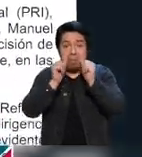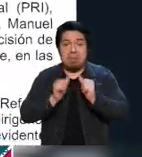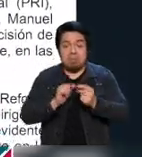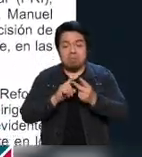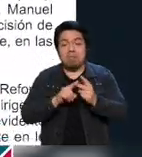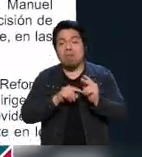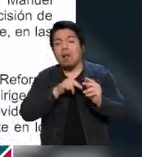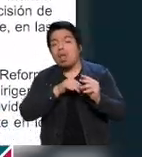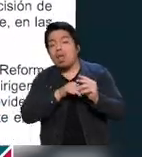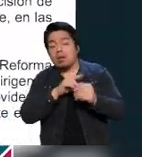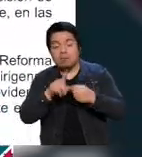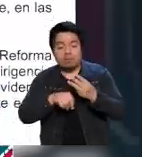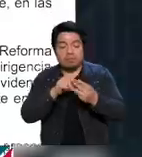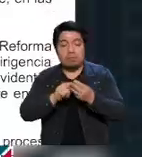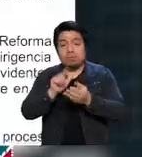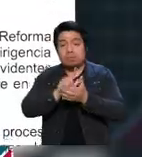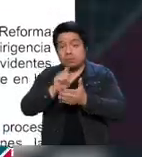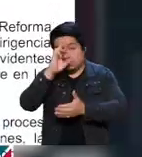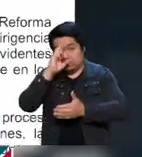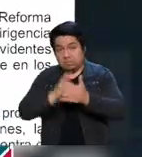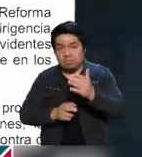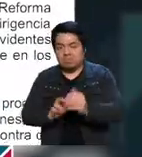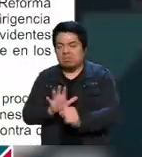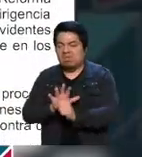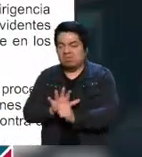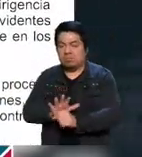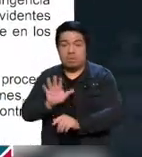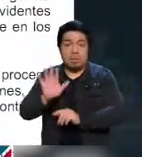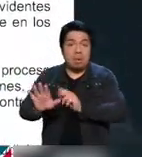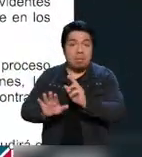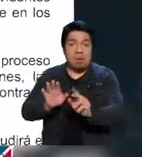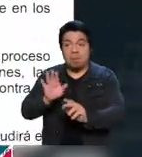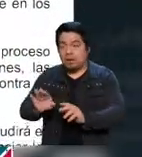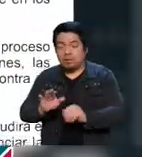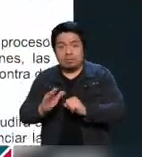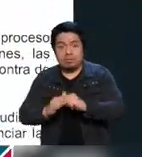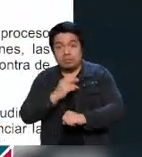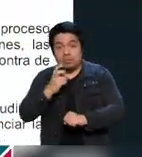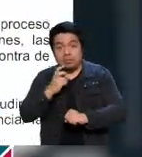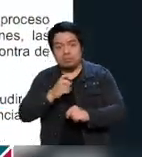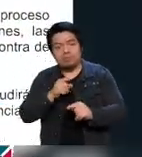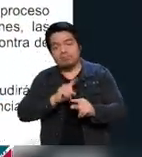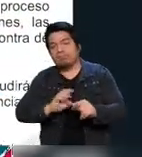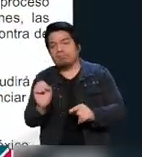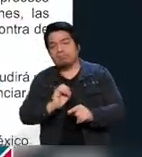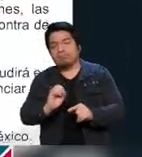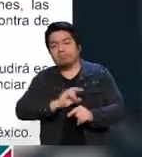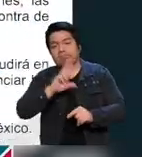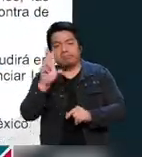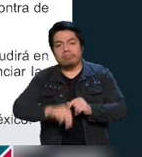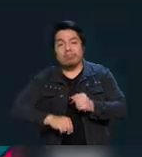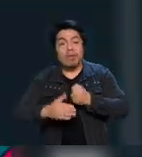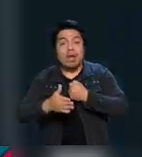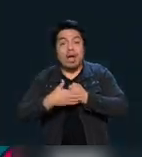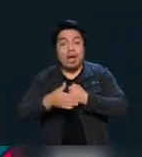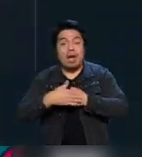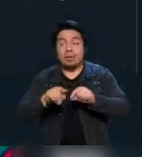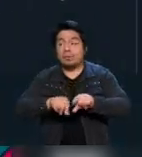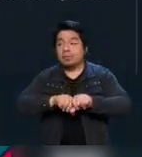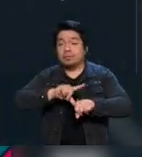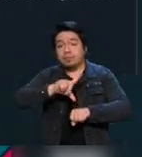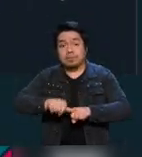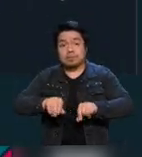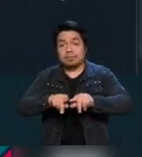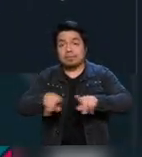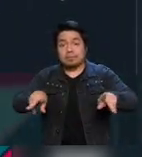vicios, violaciones legislativas, presiones y amenazas. Por ello, adelantaron que impugnarán el dictamen que está próximo a publicarse en